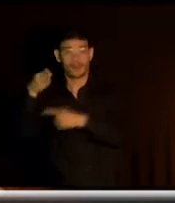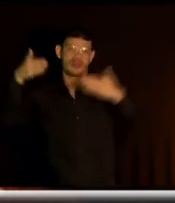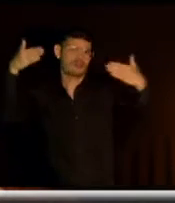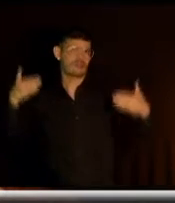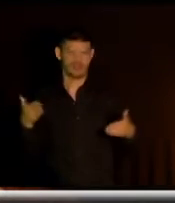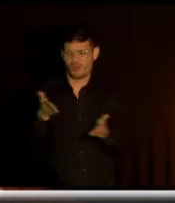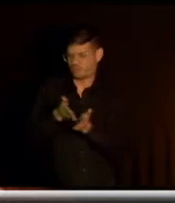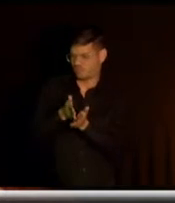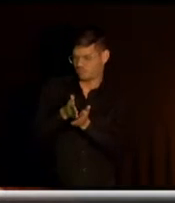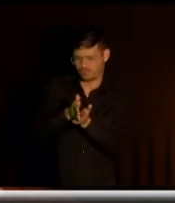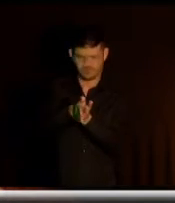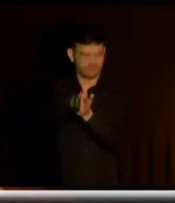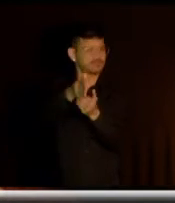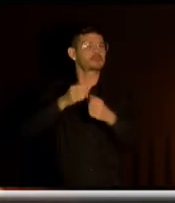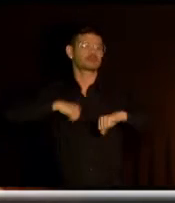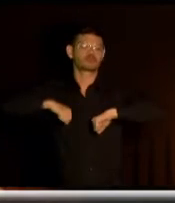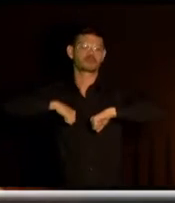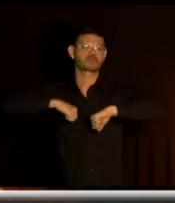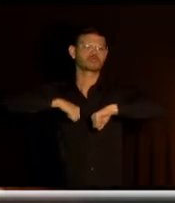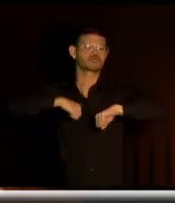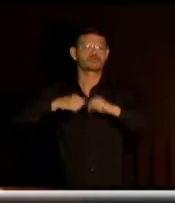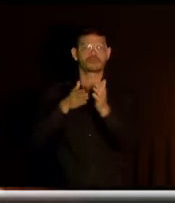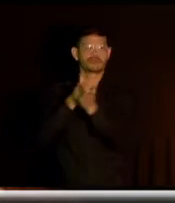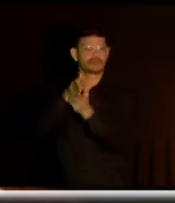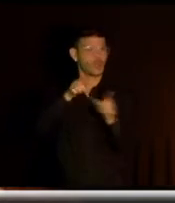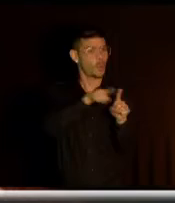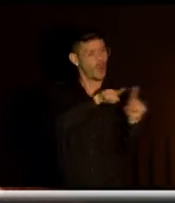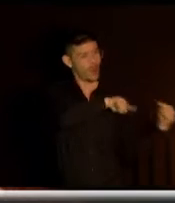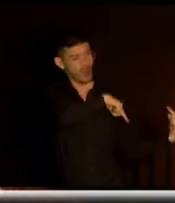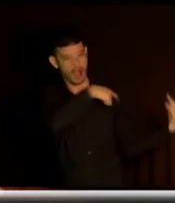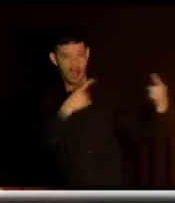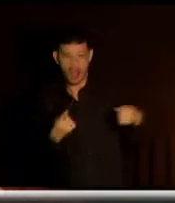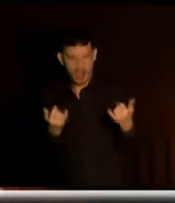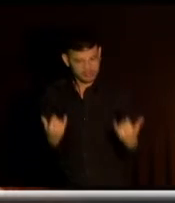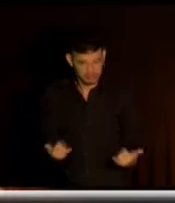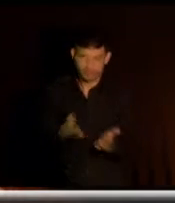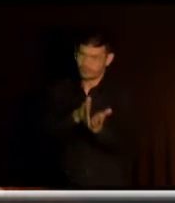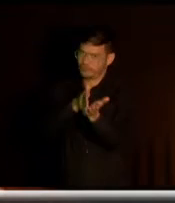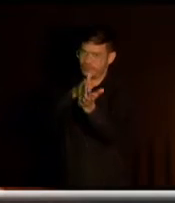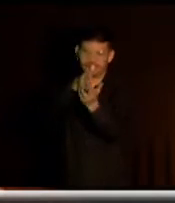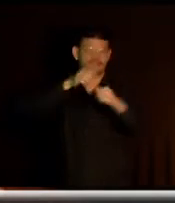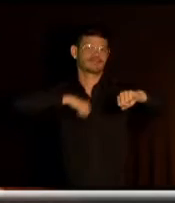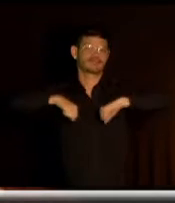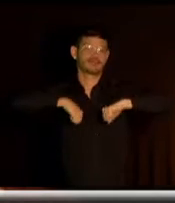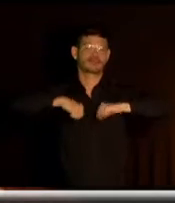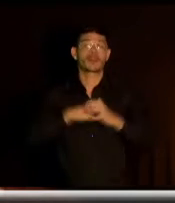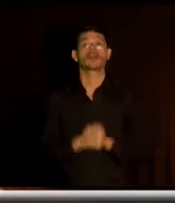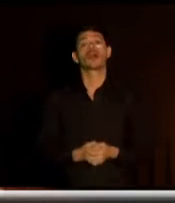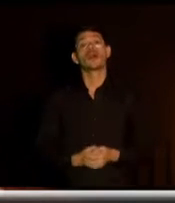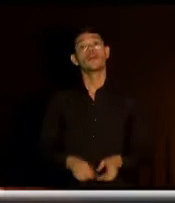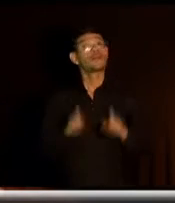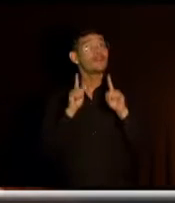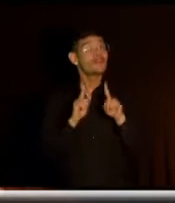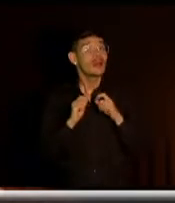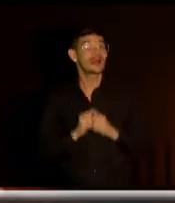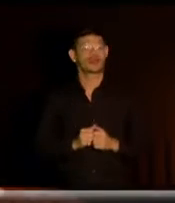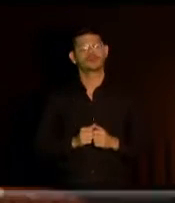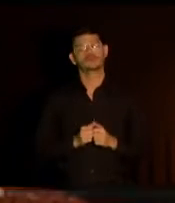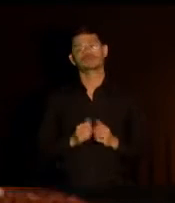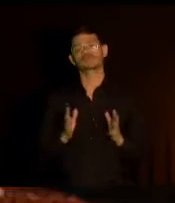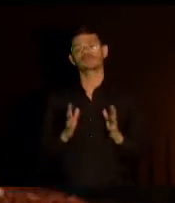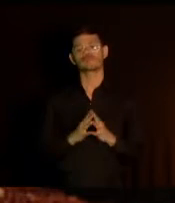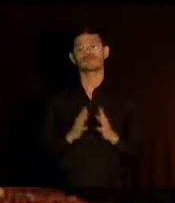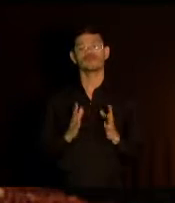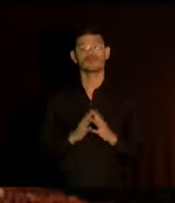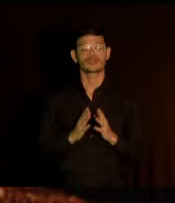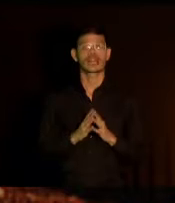de la misma manera que han venido funcionando en ese momento. Van a dejar de la gobernancia